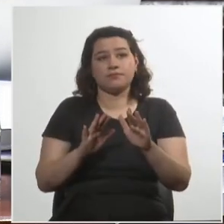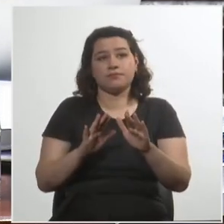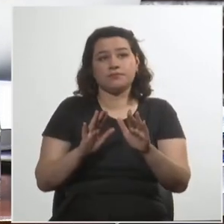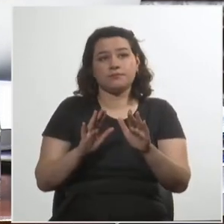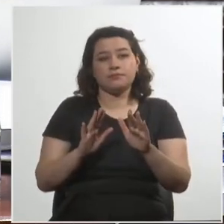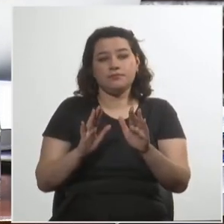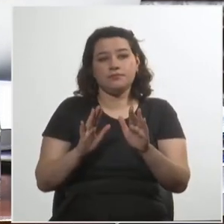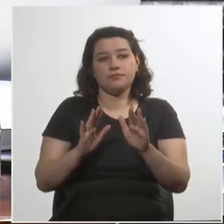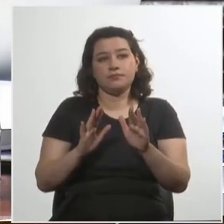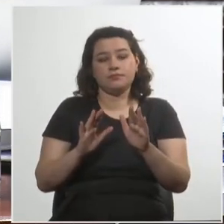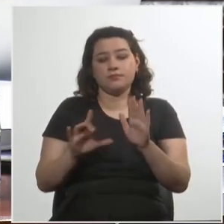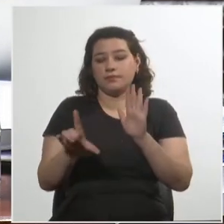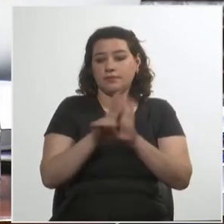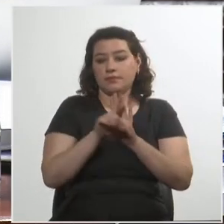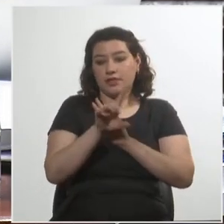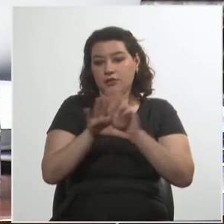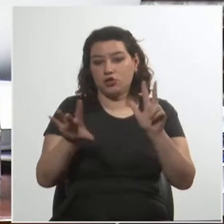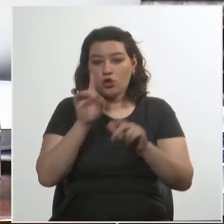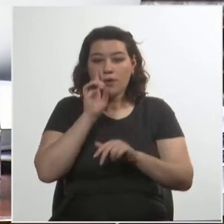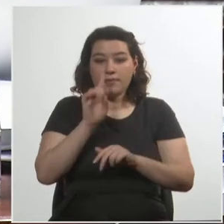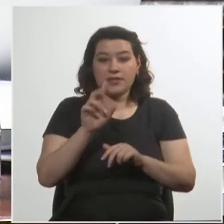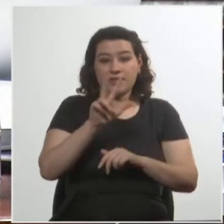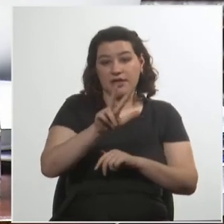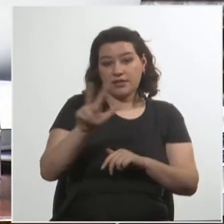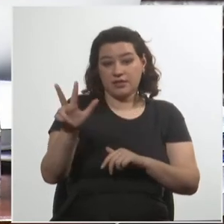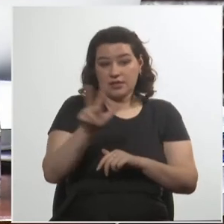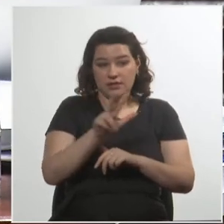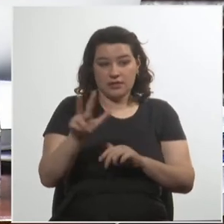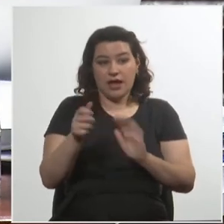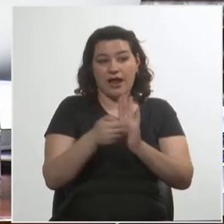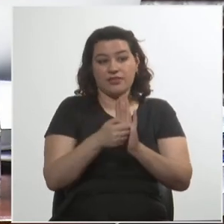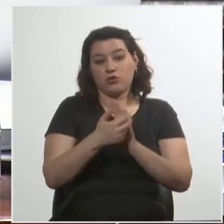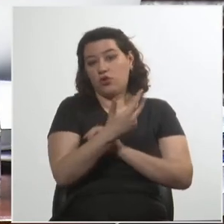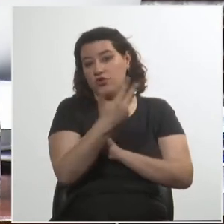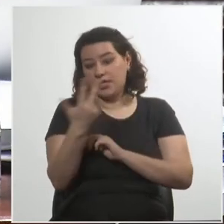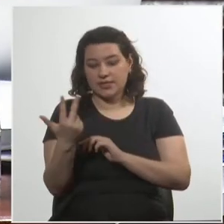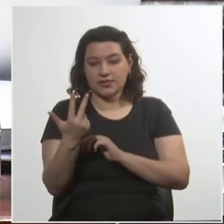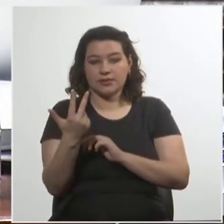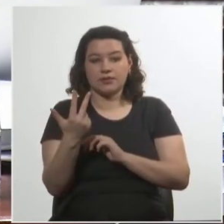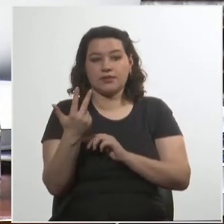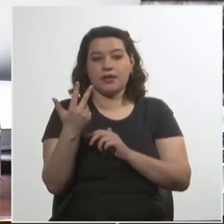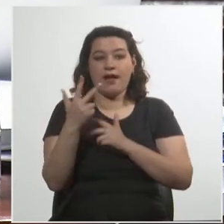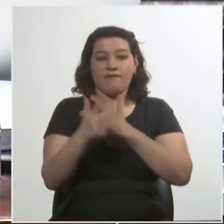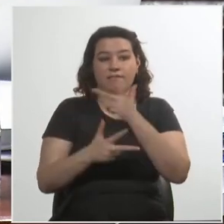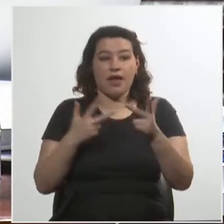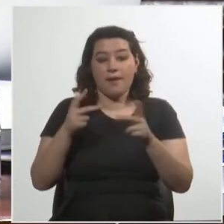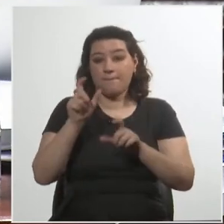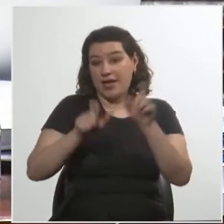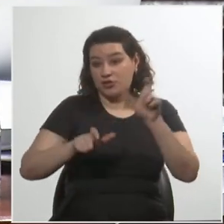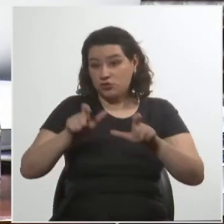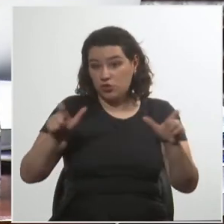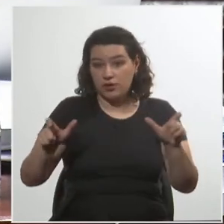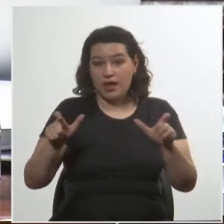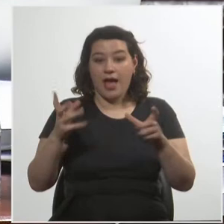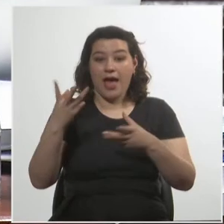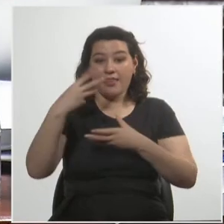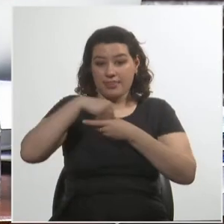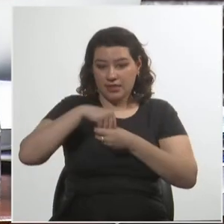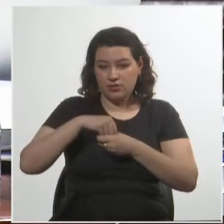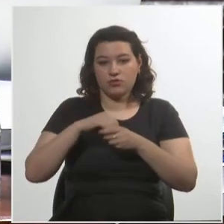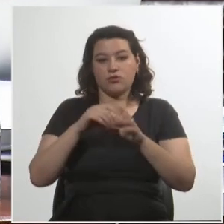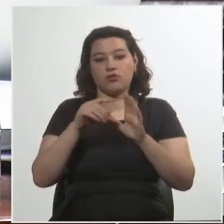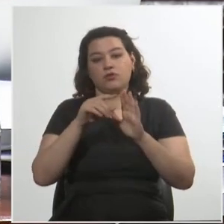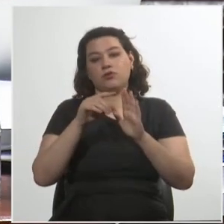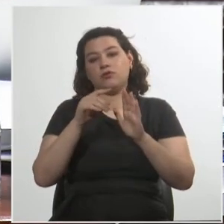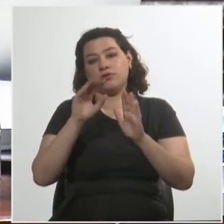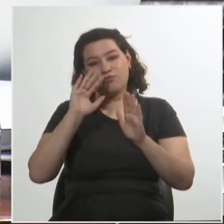en la ley 18.033 artículo tercero se establece que a las personas comprendidas en las disposiciones